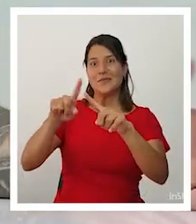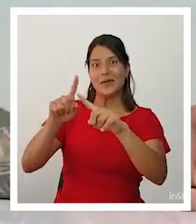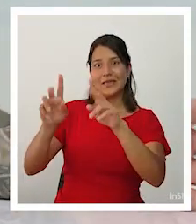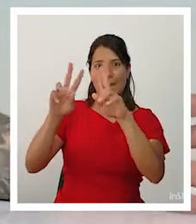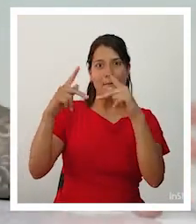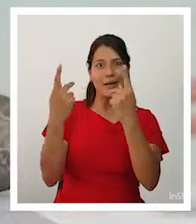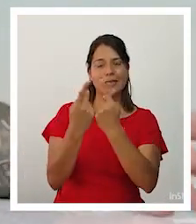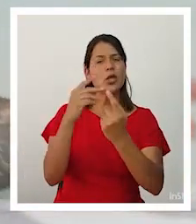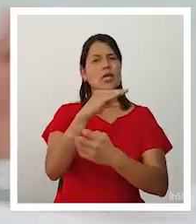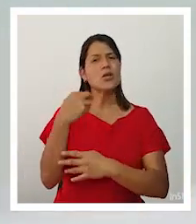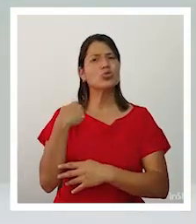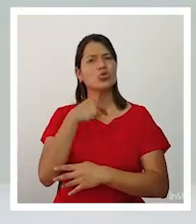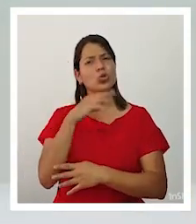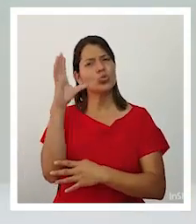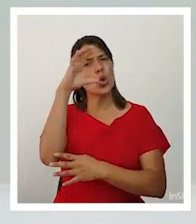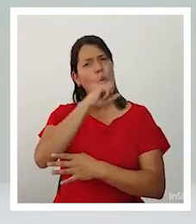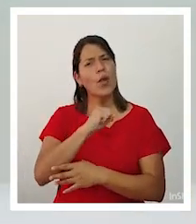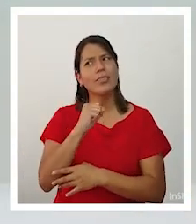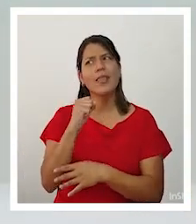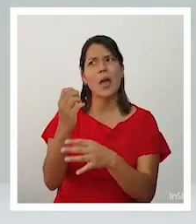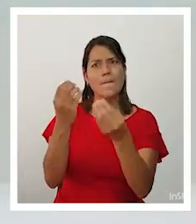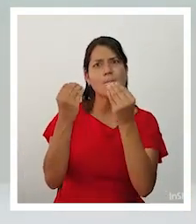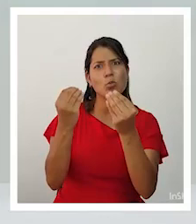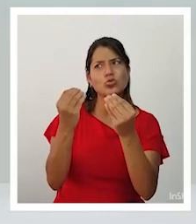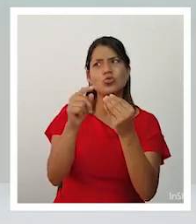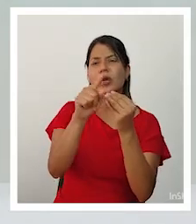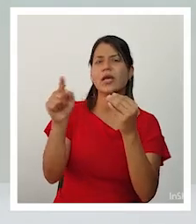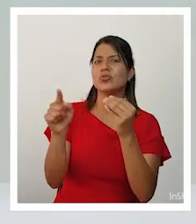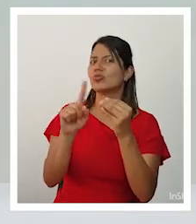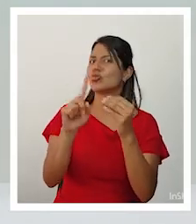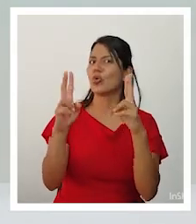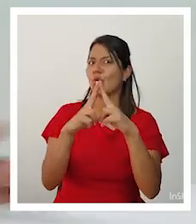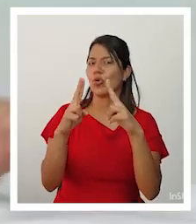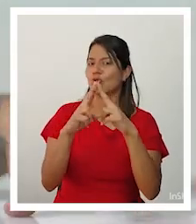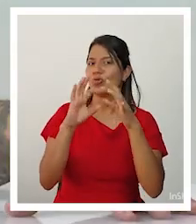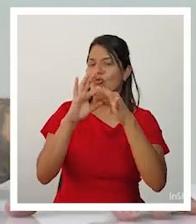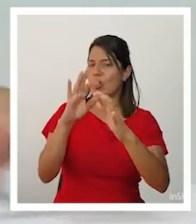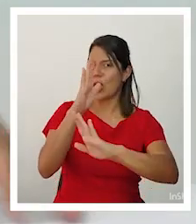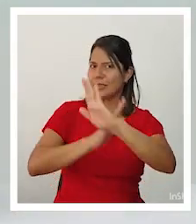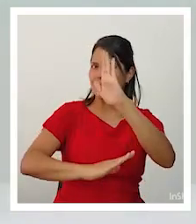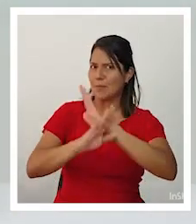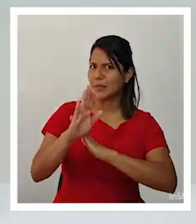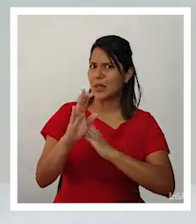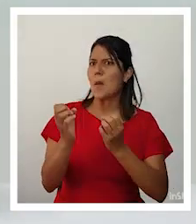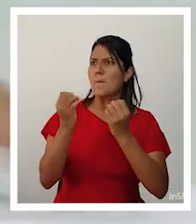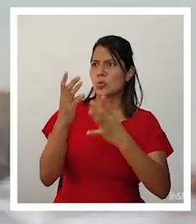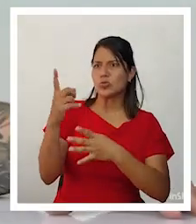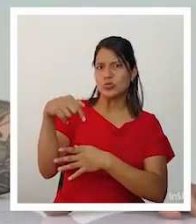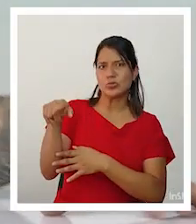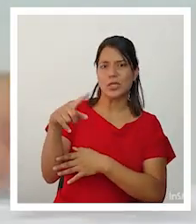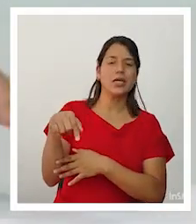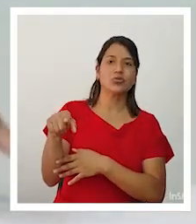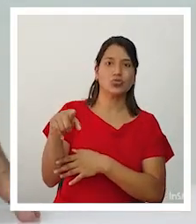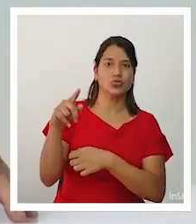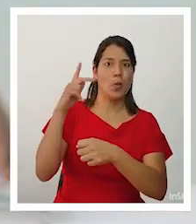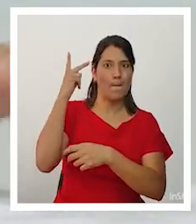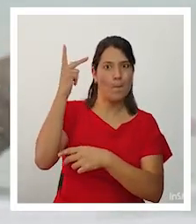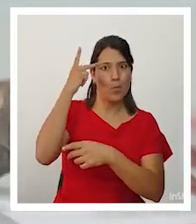Y nos dábamos cuenta que muchos de ellos desconocen lo que es la discapacidad. Muchos de ellos y ellas.